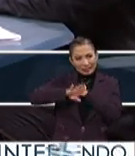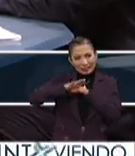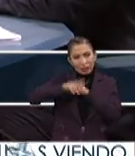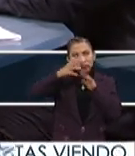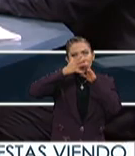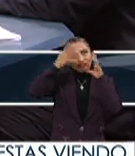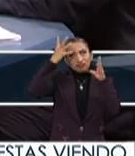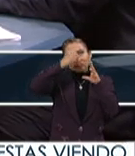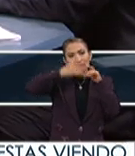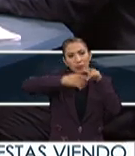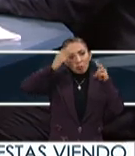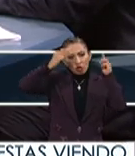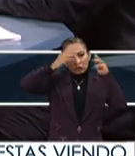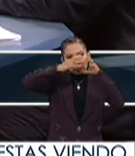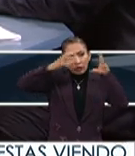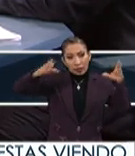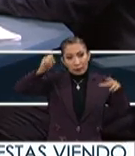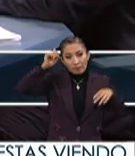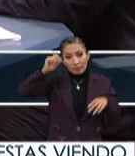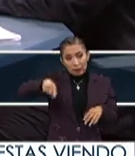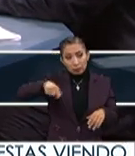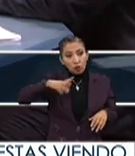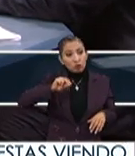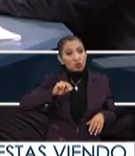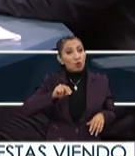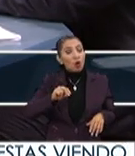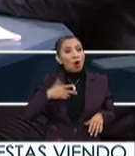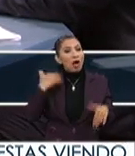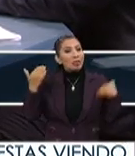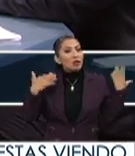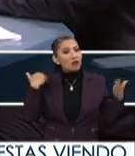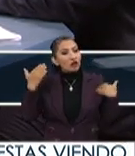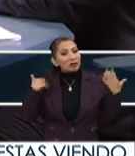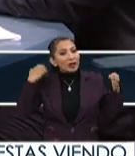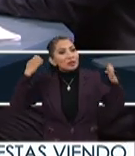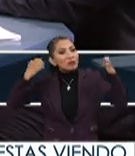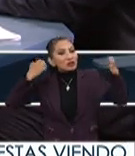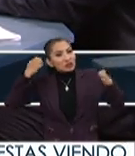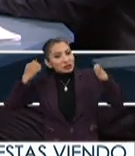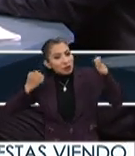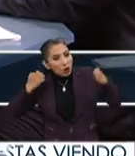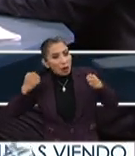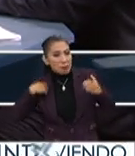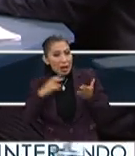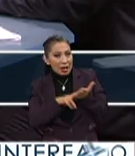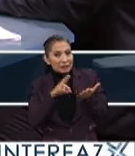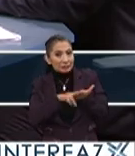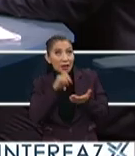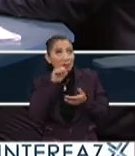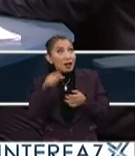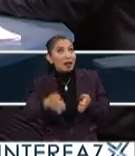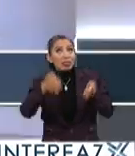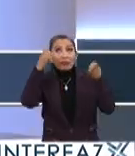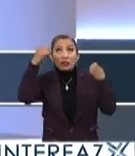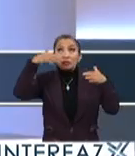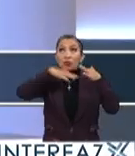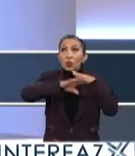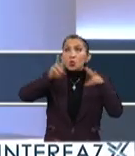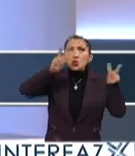la majestuosidad de este museo, donde precisamente no solo disfrutar las exposiciones vale mucho la pena, sino también